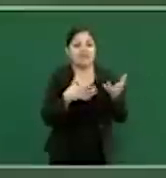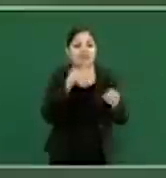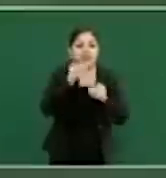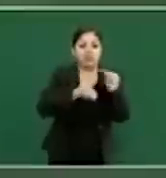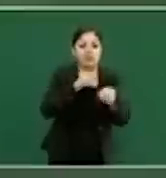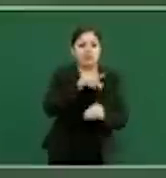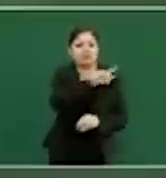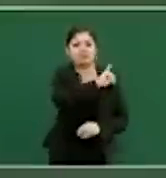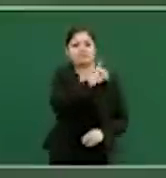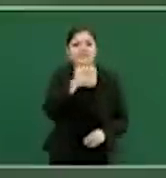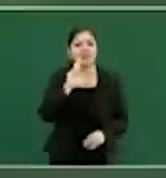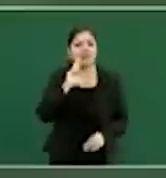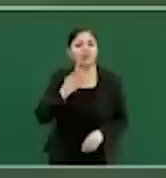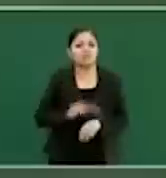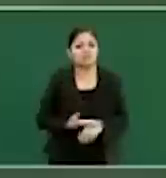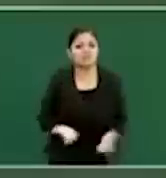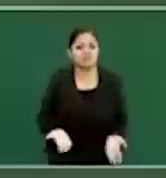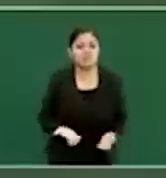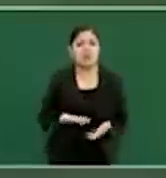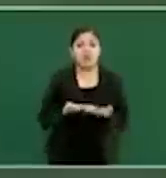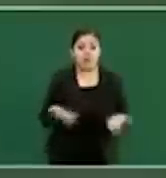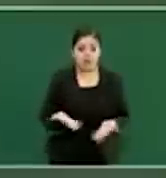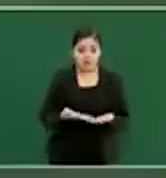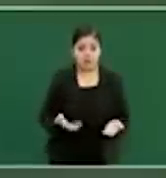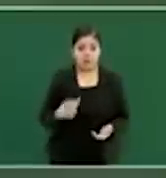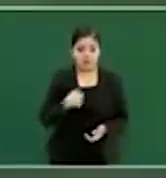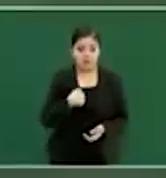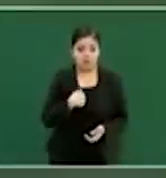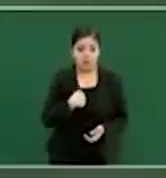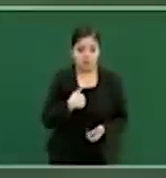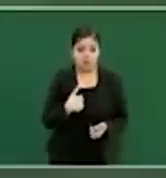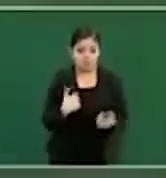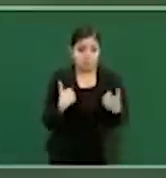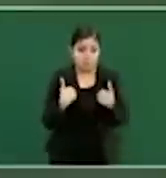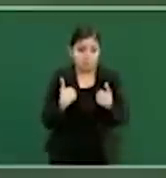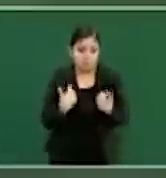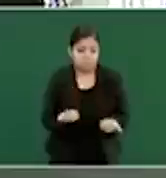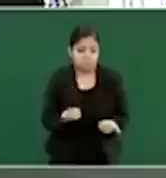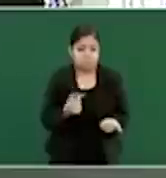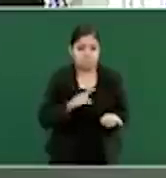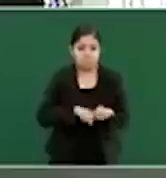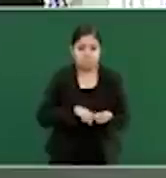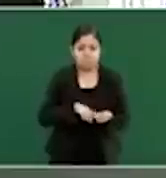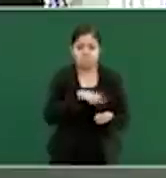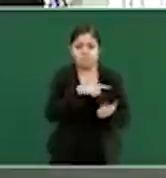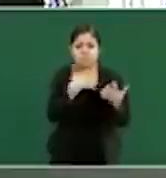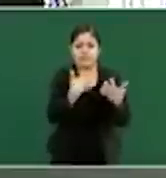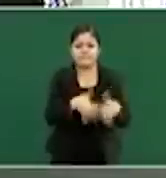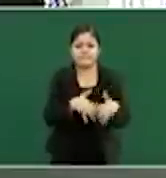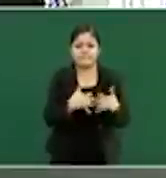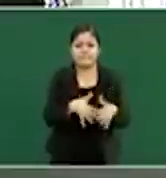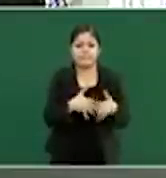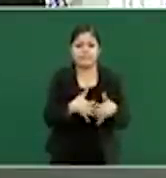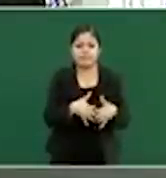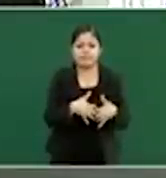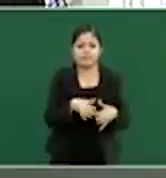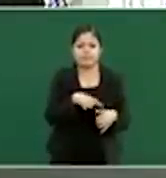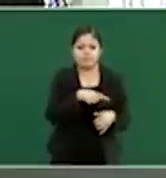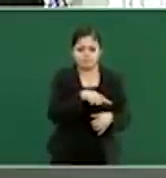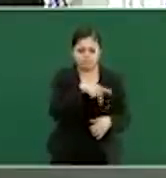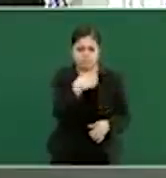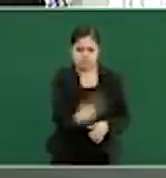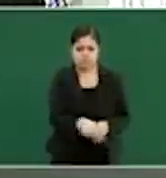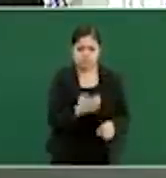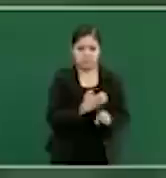irresponsables. Ahora tengo entendido que la empresa es de